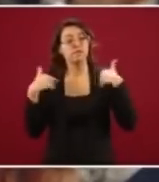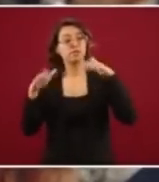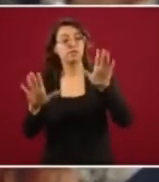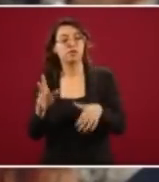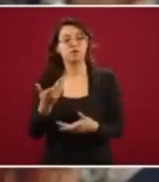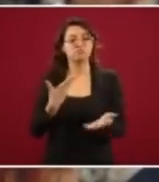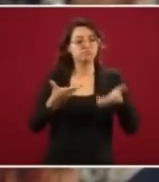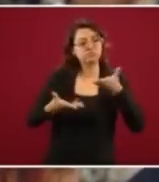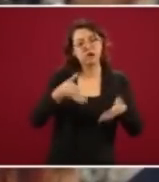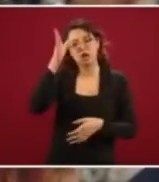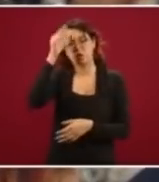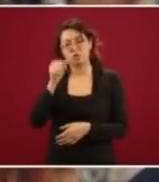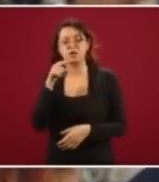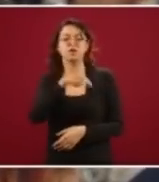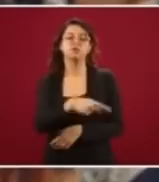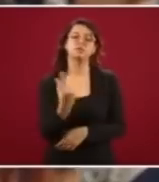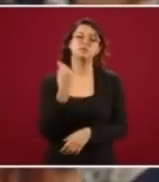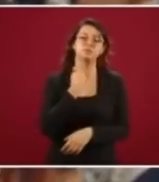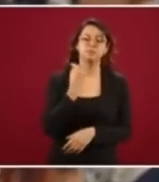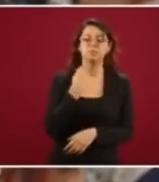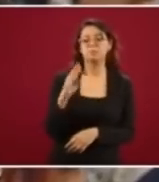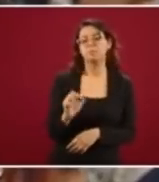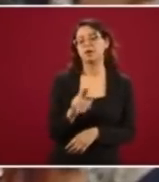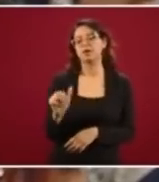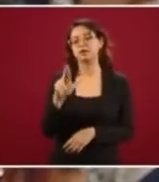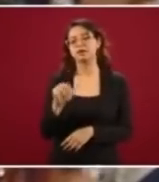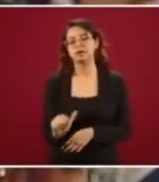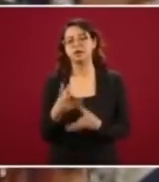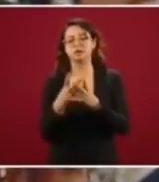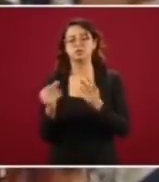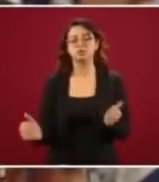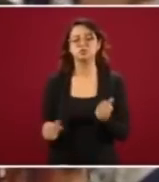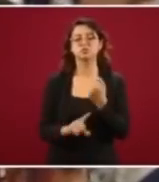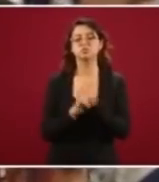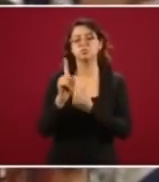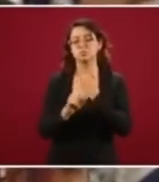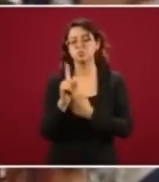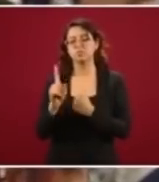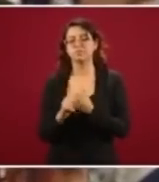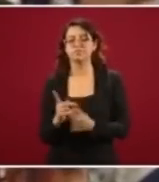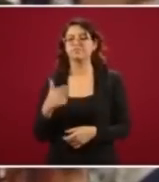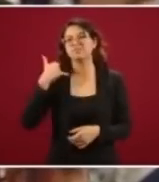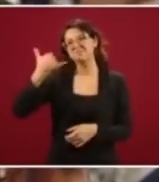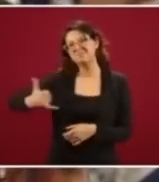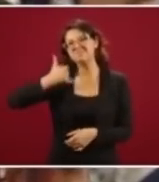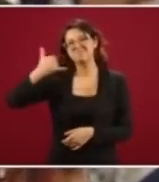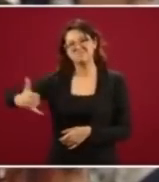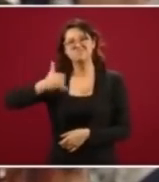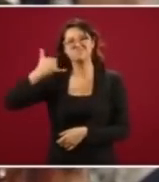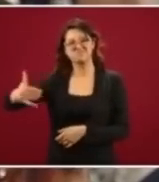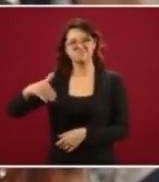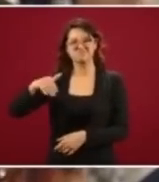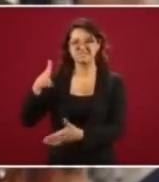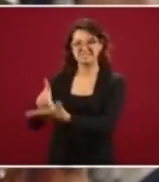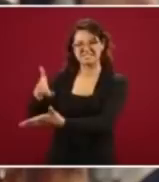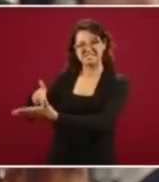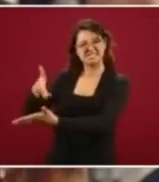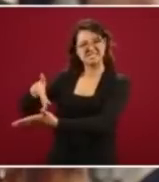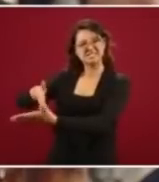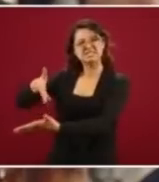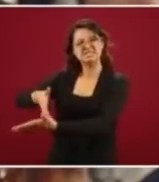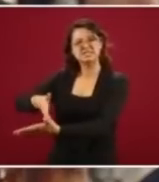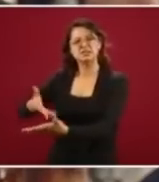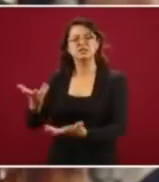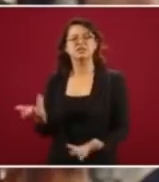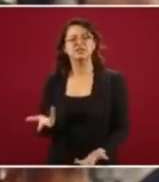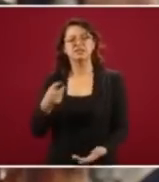bufetes jurídicos, uno de ellos es Barrera, Soluciones Legales y de Cobranza. Lo siguen amedrentando, presidente, tal pareciera que el secretario